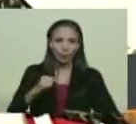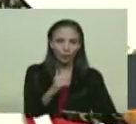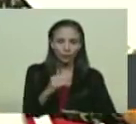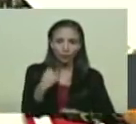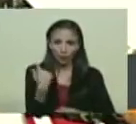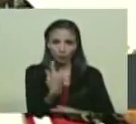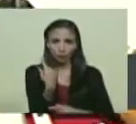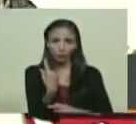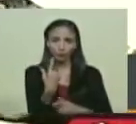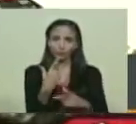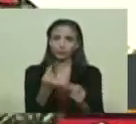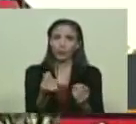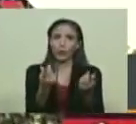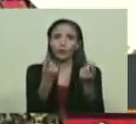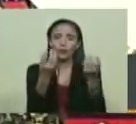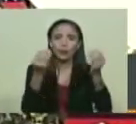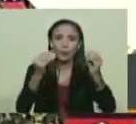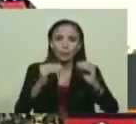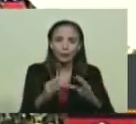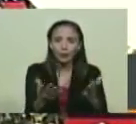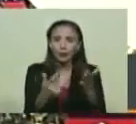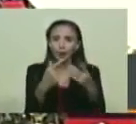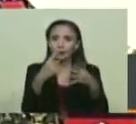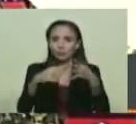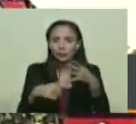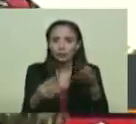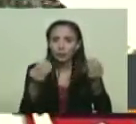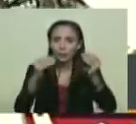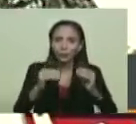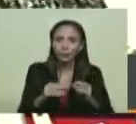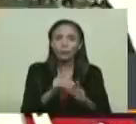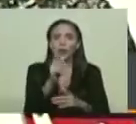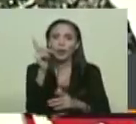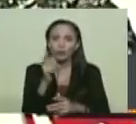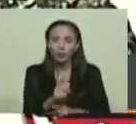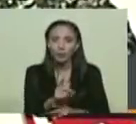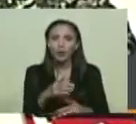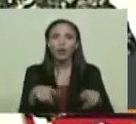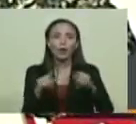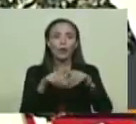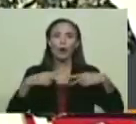solamente. Tú tienes que presentarse también camuflado